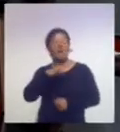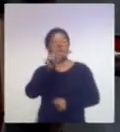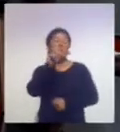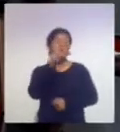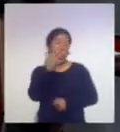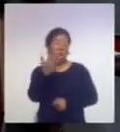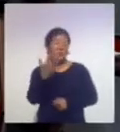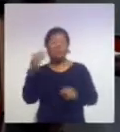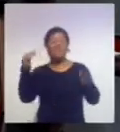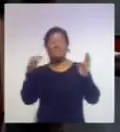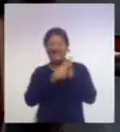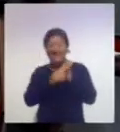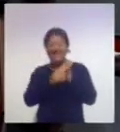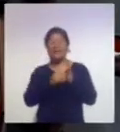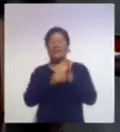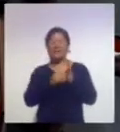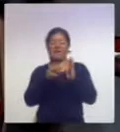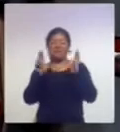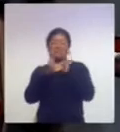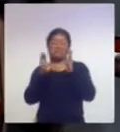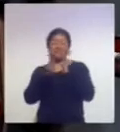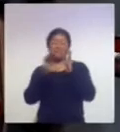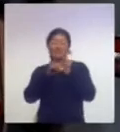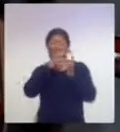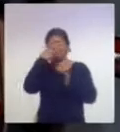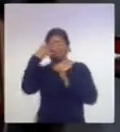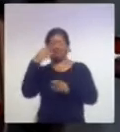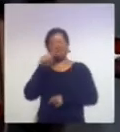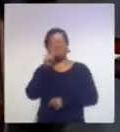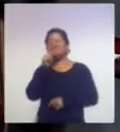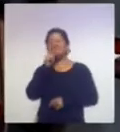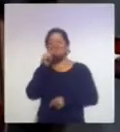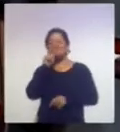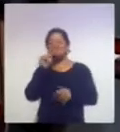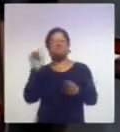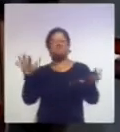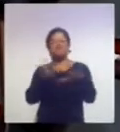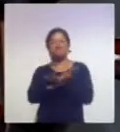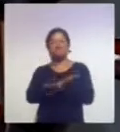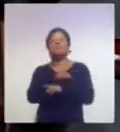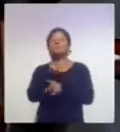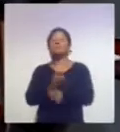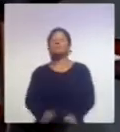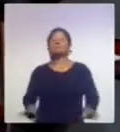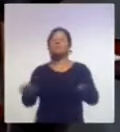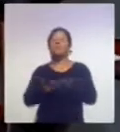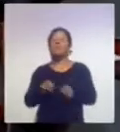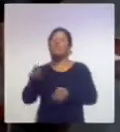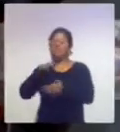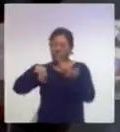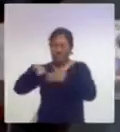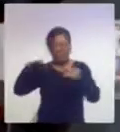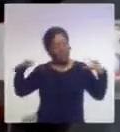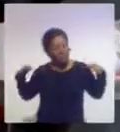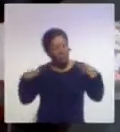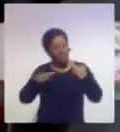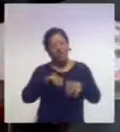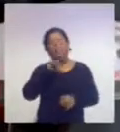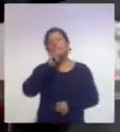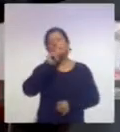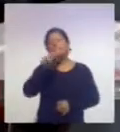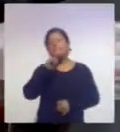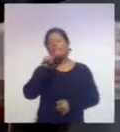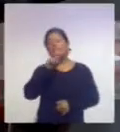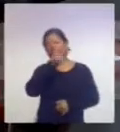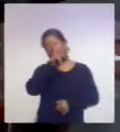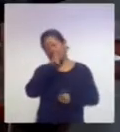todavía circulando en la entidad, sí, que no han sido renovadas, entonces sí, es muy importante que la gente acuda para no tener problemas. Claro, y